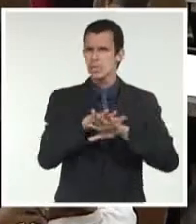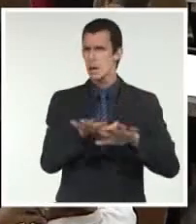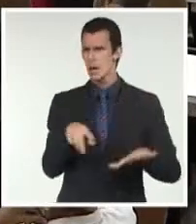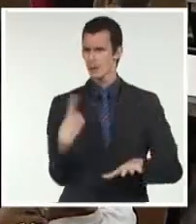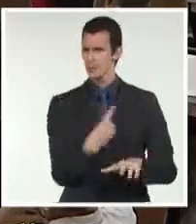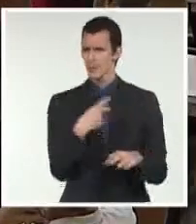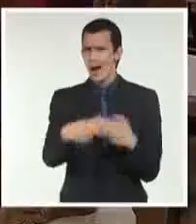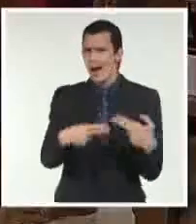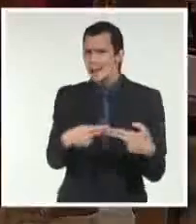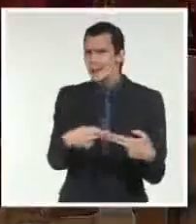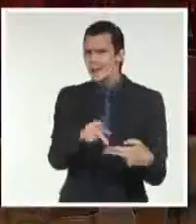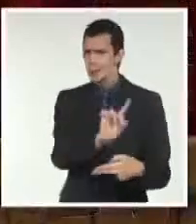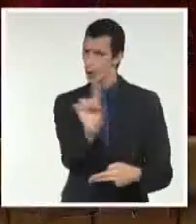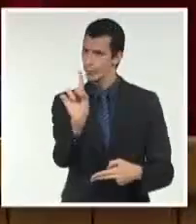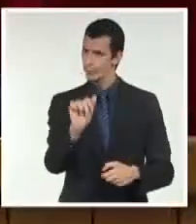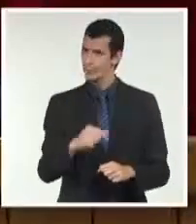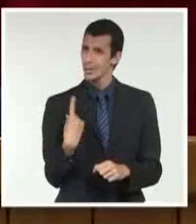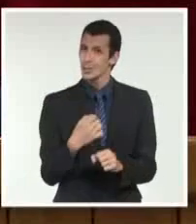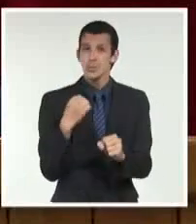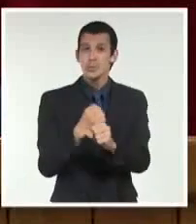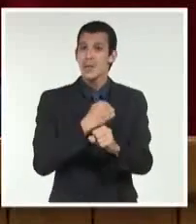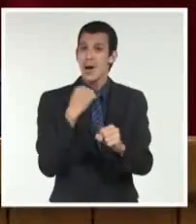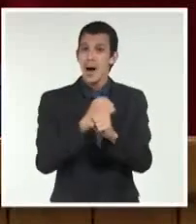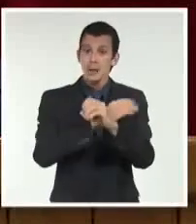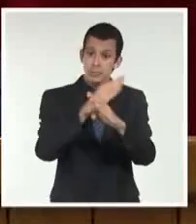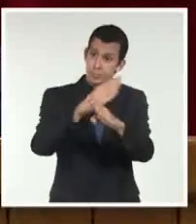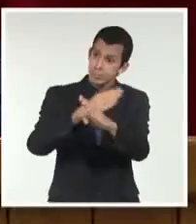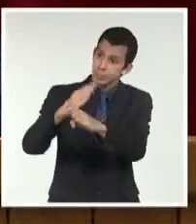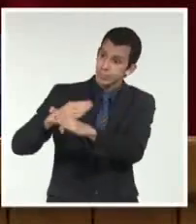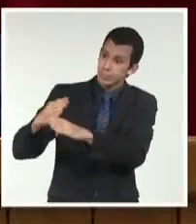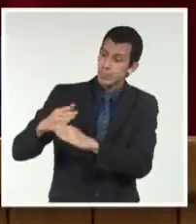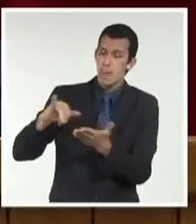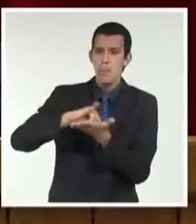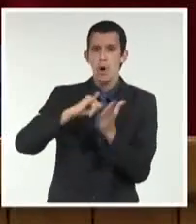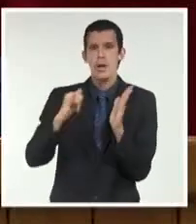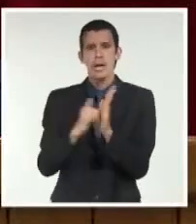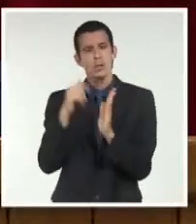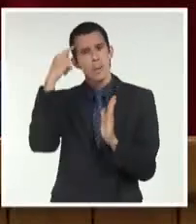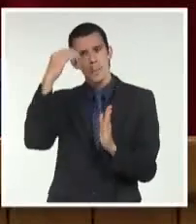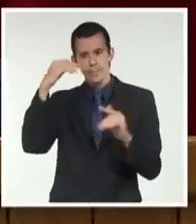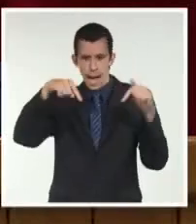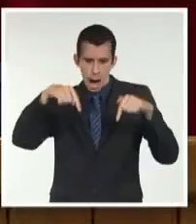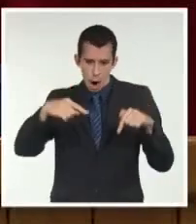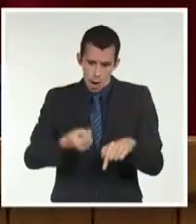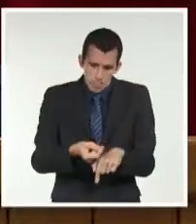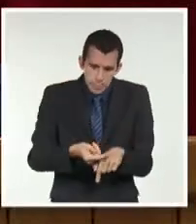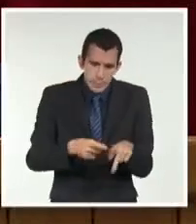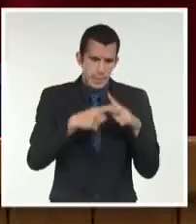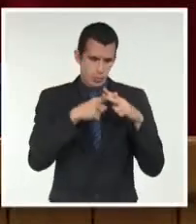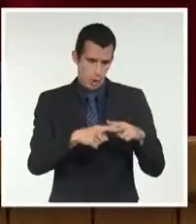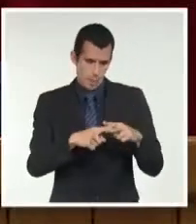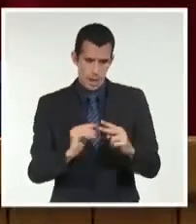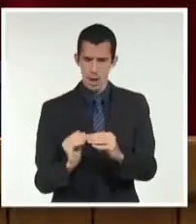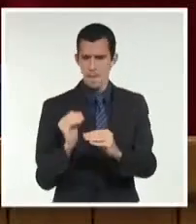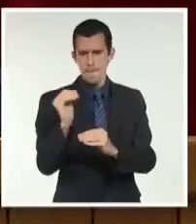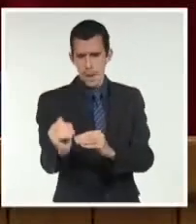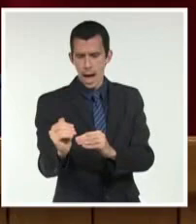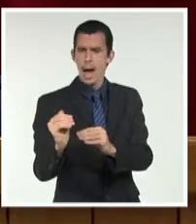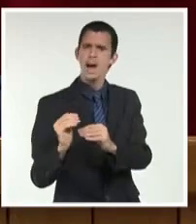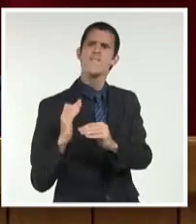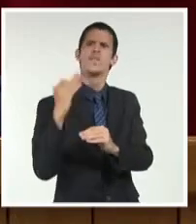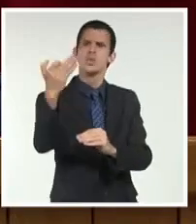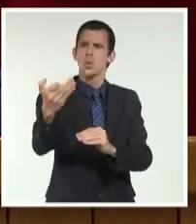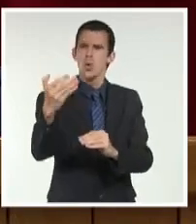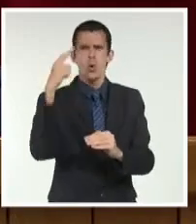gobierno. El país trabaja con sistematicidad en programas a corto, mediano y largo plazos sobre asuntos centrales para